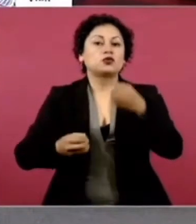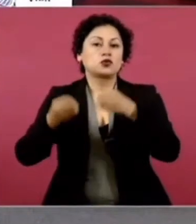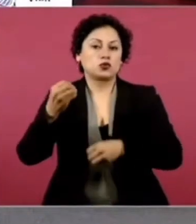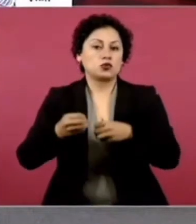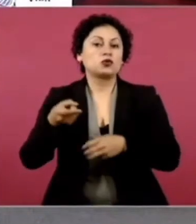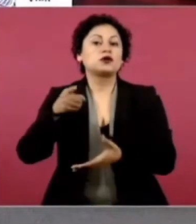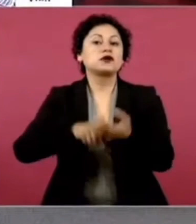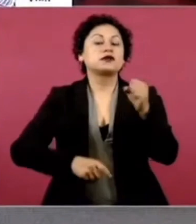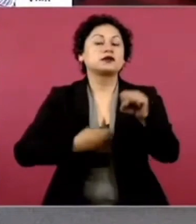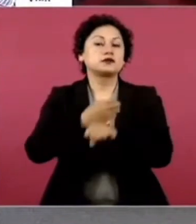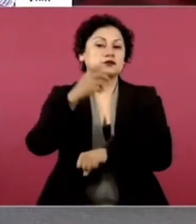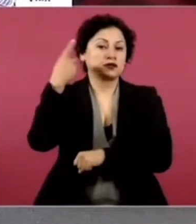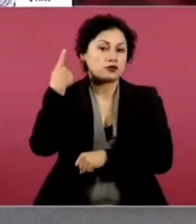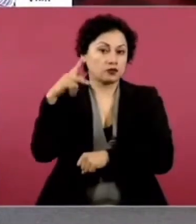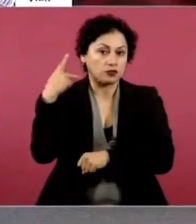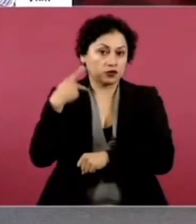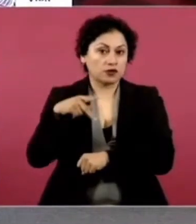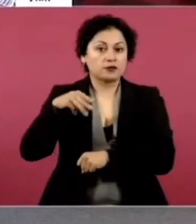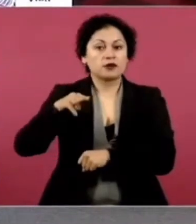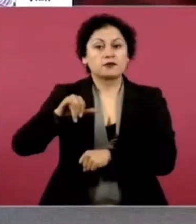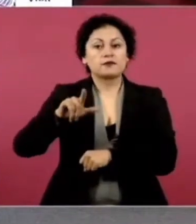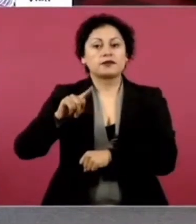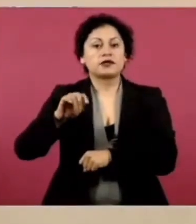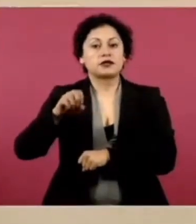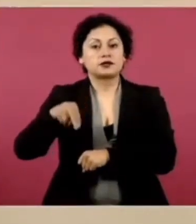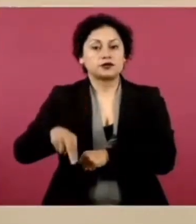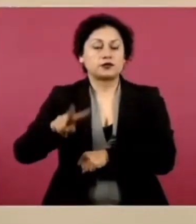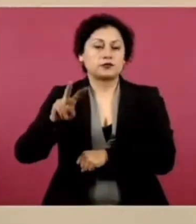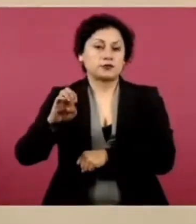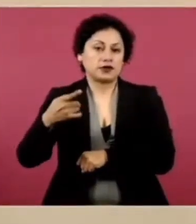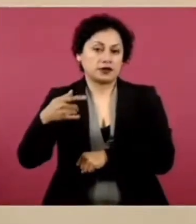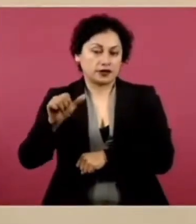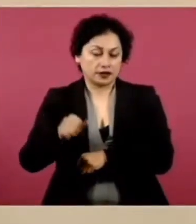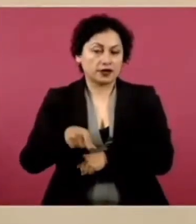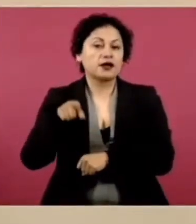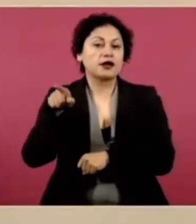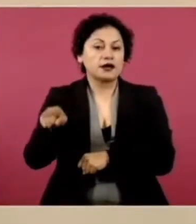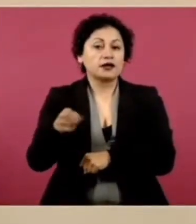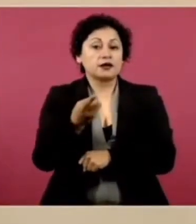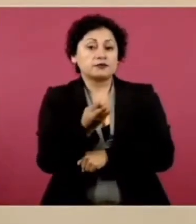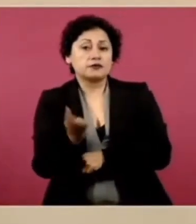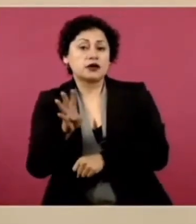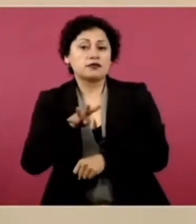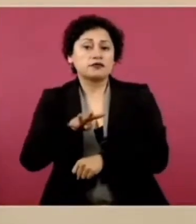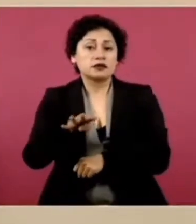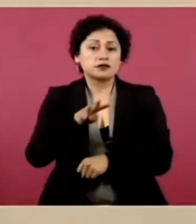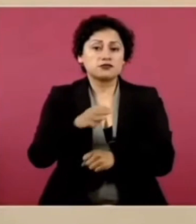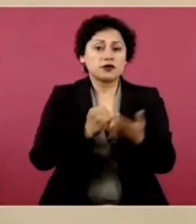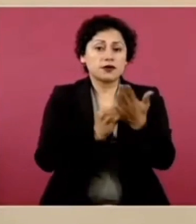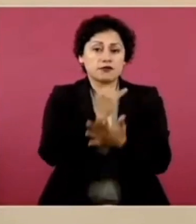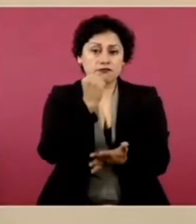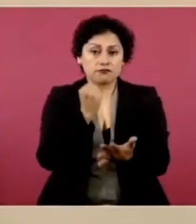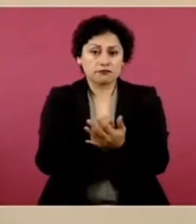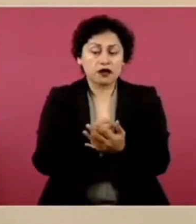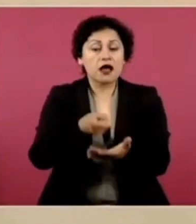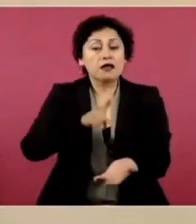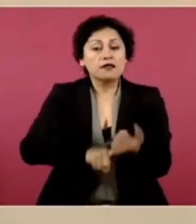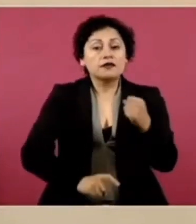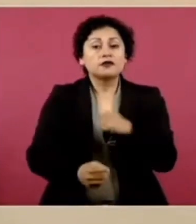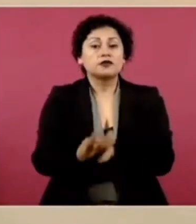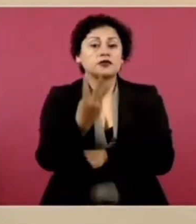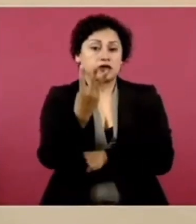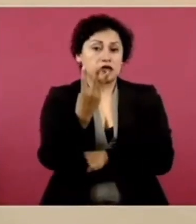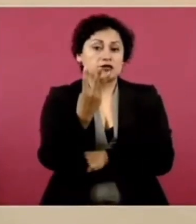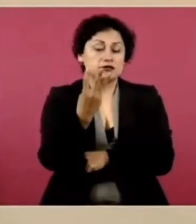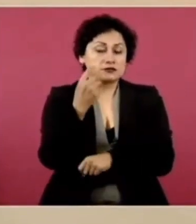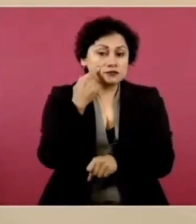en Puebla, Milton Moctezuma Vega, de 19 resoluciones. En 3 ha decretado